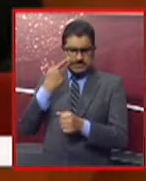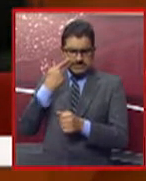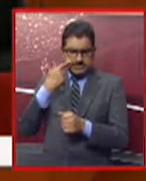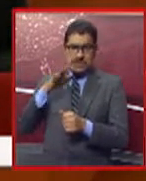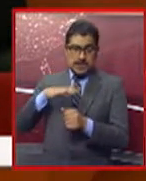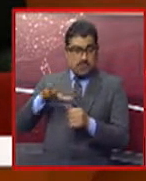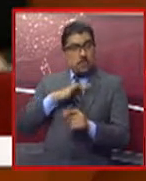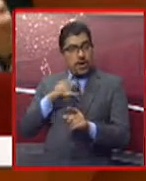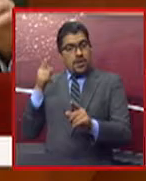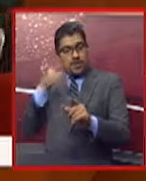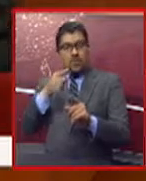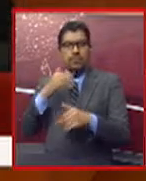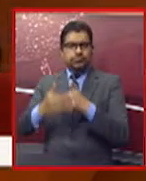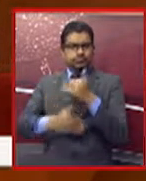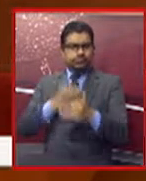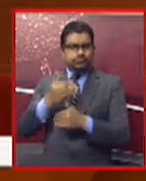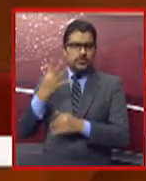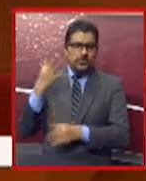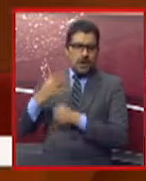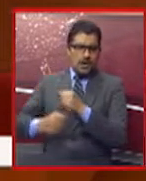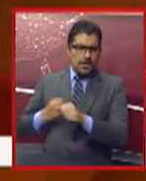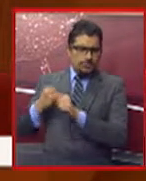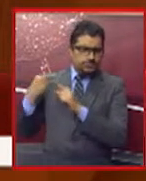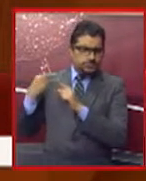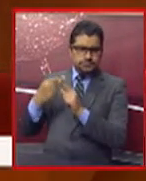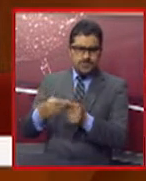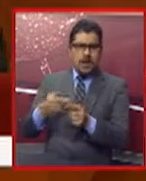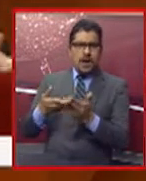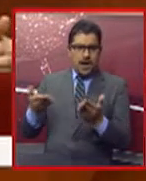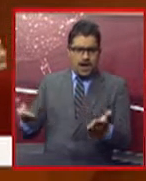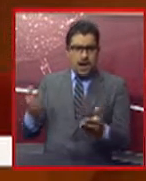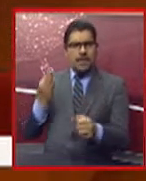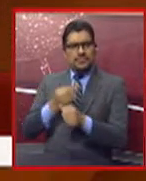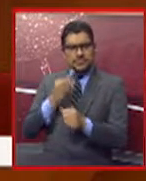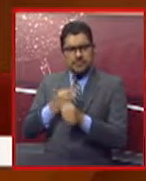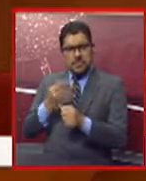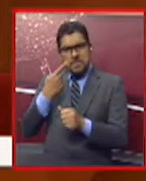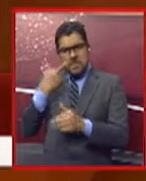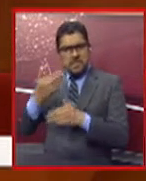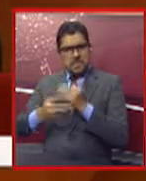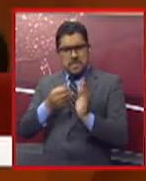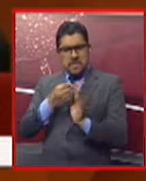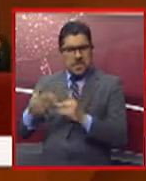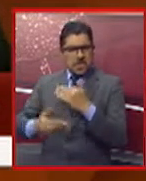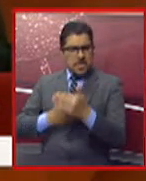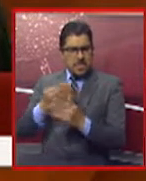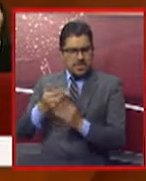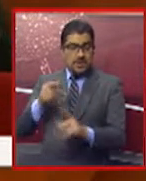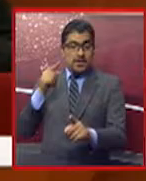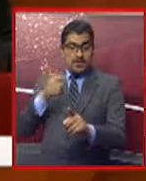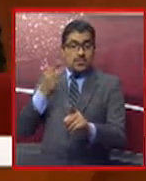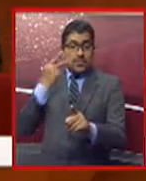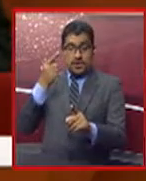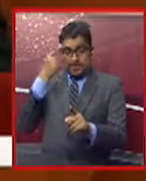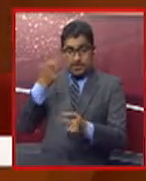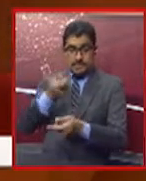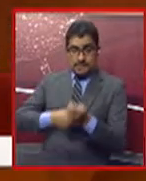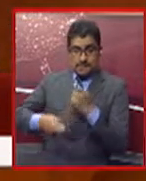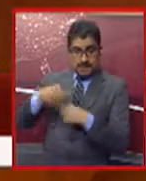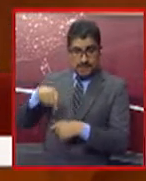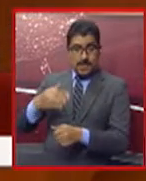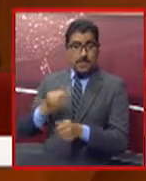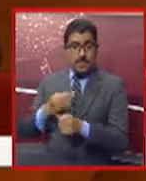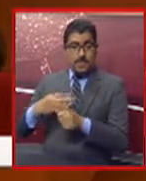oportunidad, que al paso de 4 años es válido decir que son sistemáticas. y que por ello la política económica que este